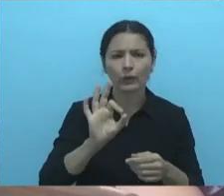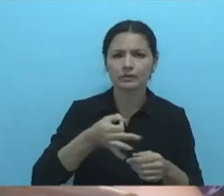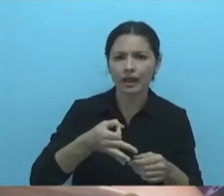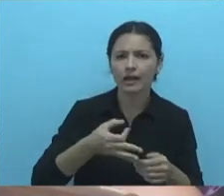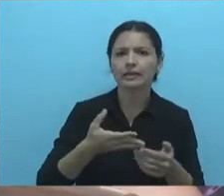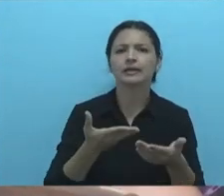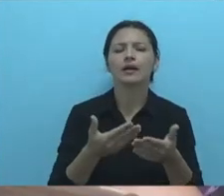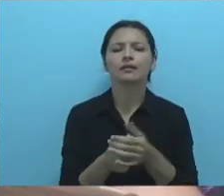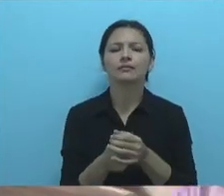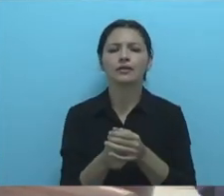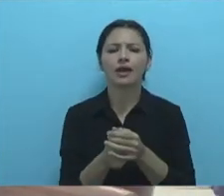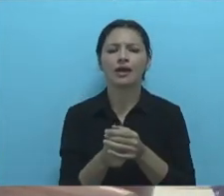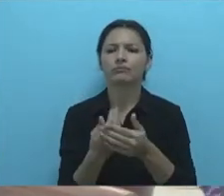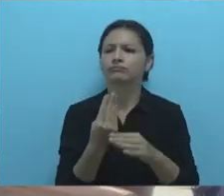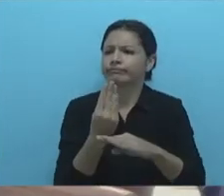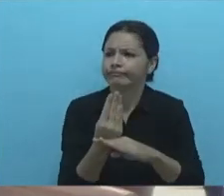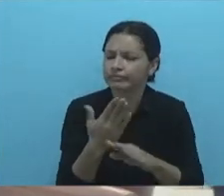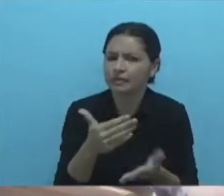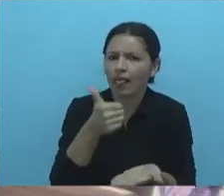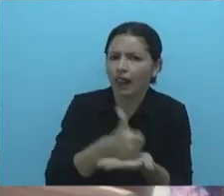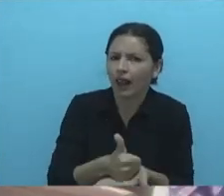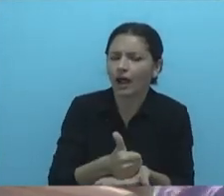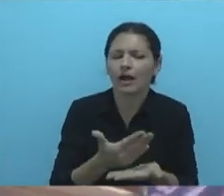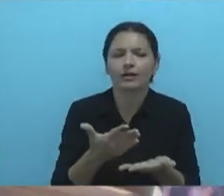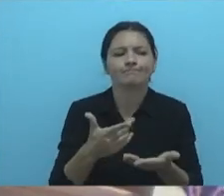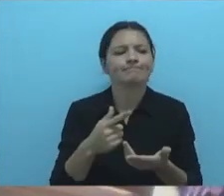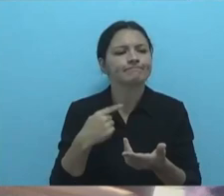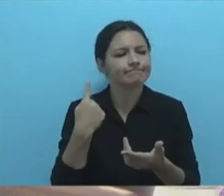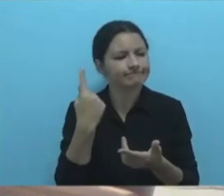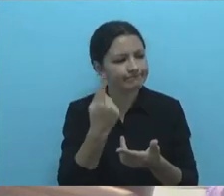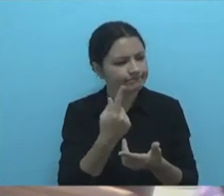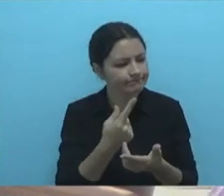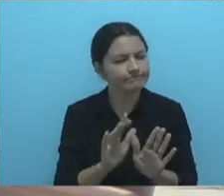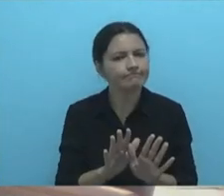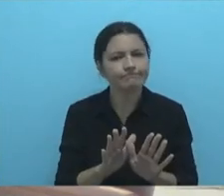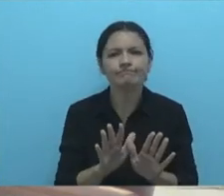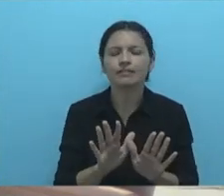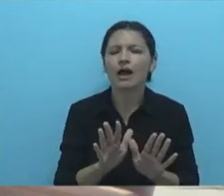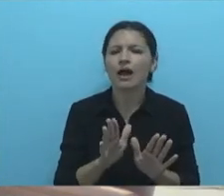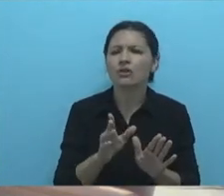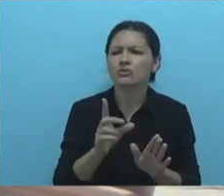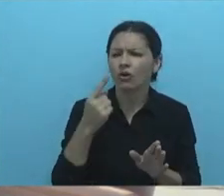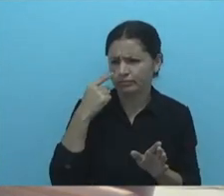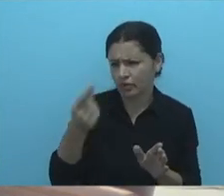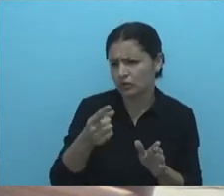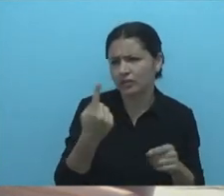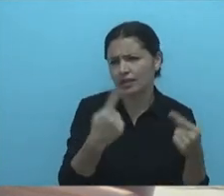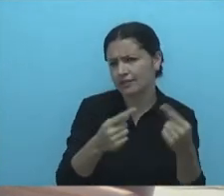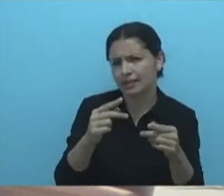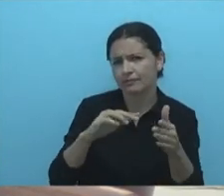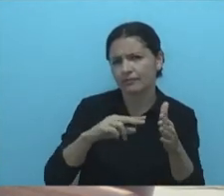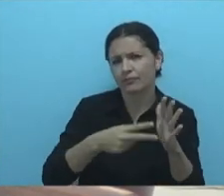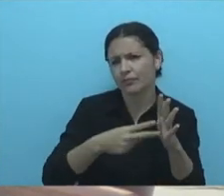de los que están allá arriba que habla de esta lucha cruel que han tenido que afrontar tantos compañeros y tantas compañeras